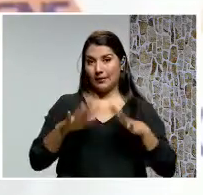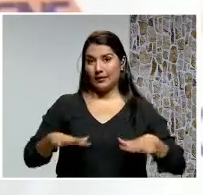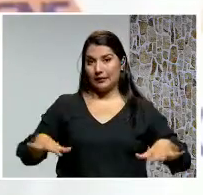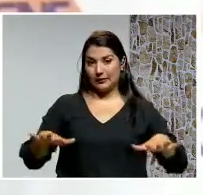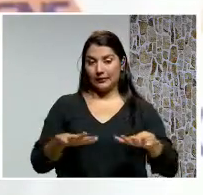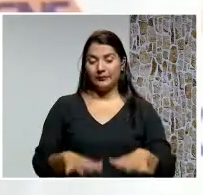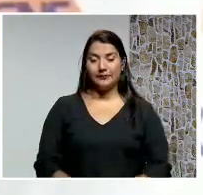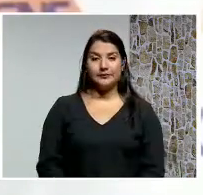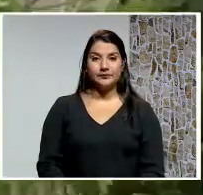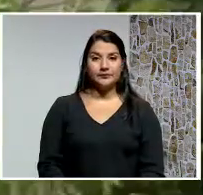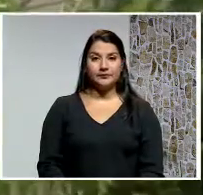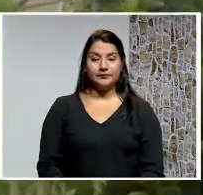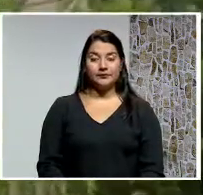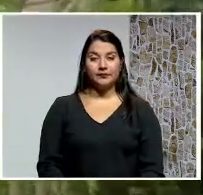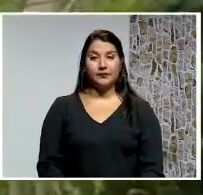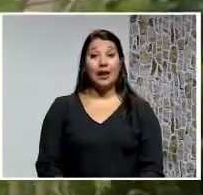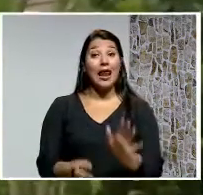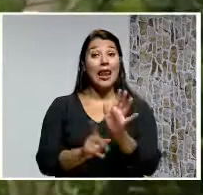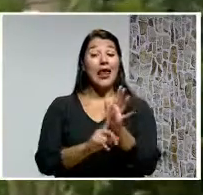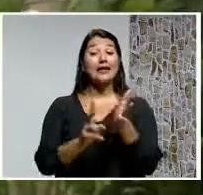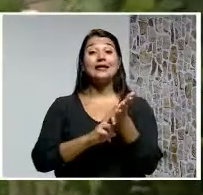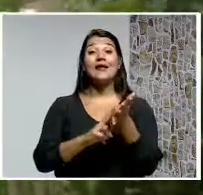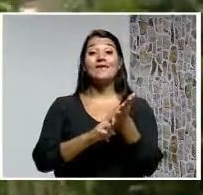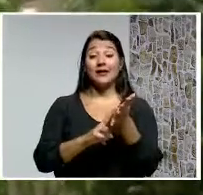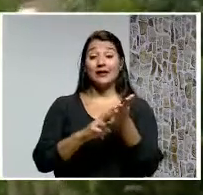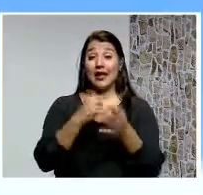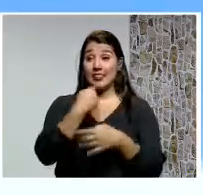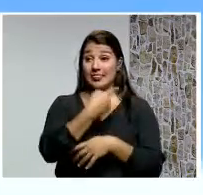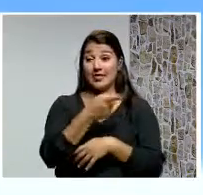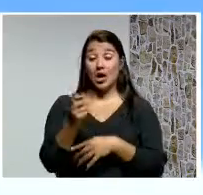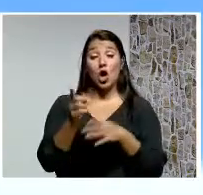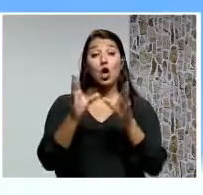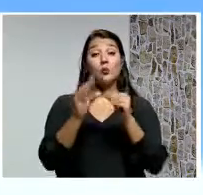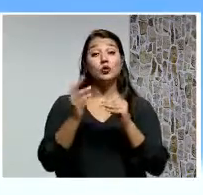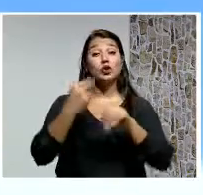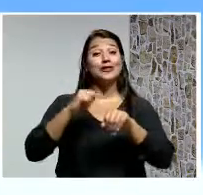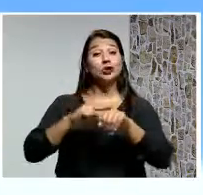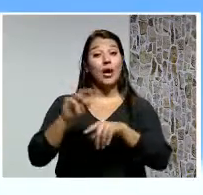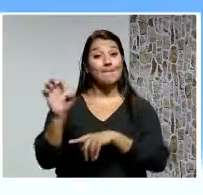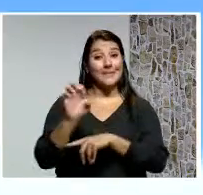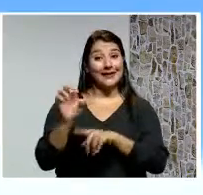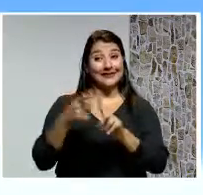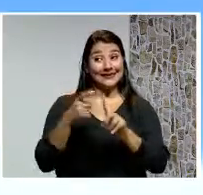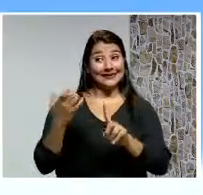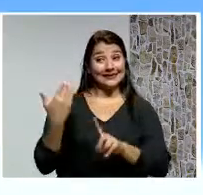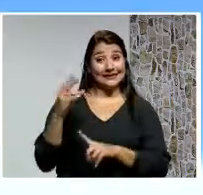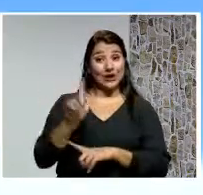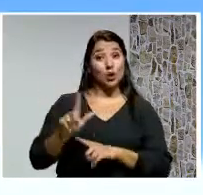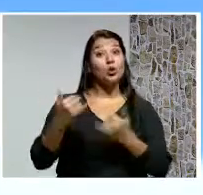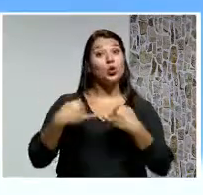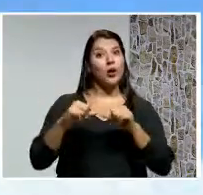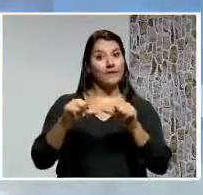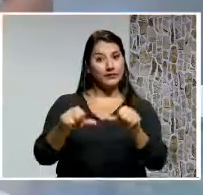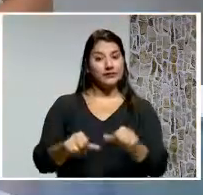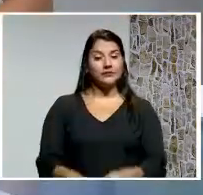en la zona costera. La alerta verde decretada por la Comisión Nacional de Emergencias desde el pasado lunes permanece